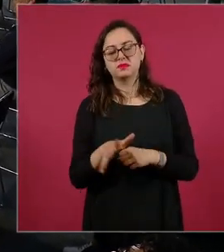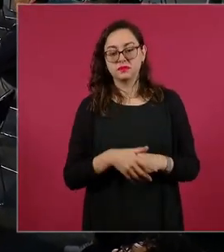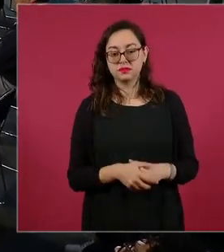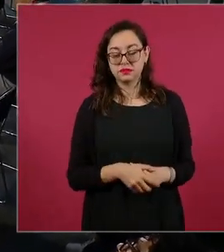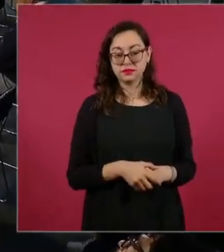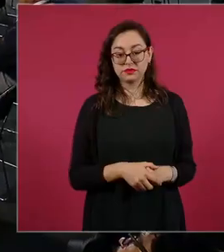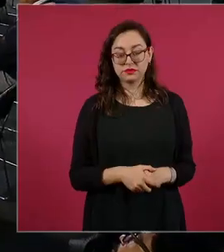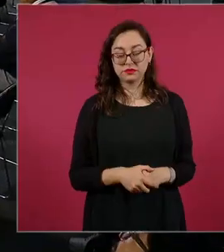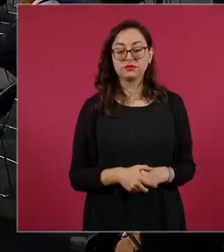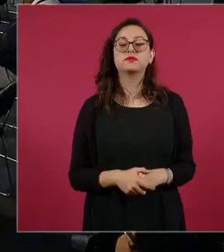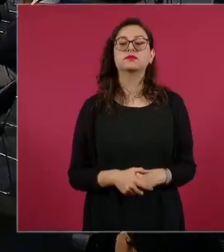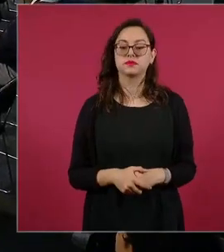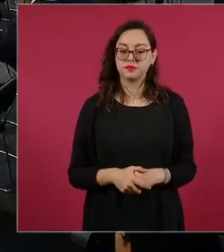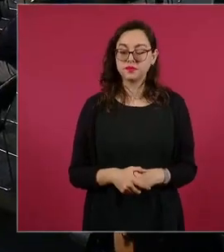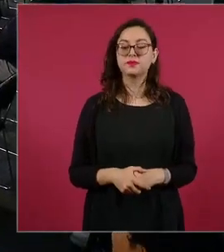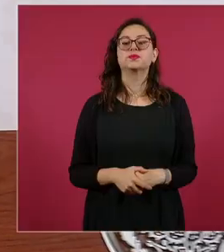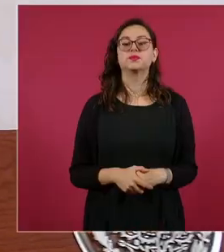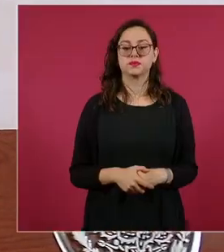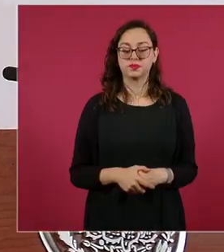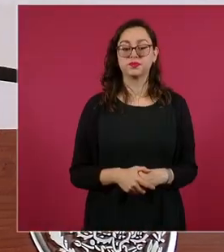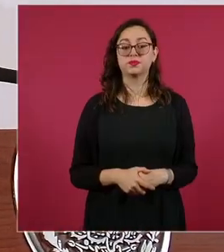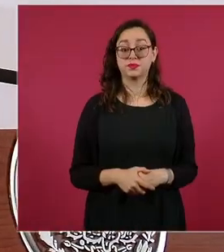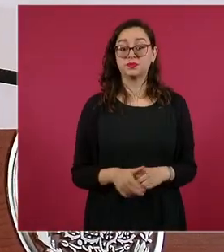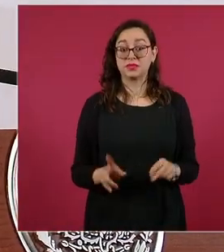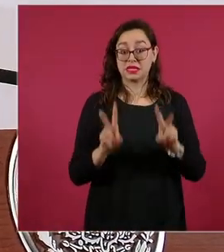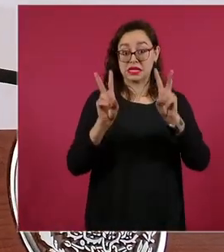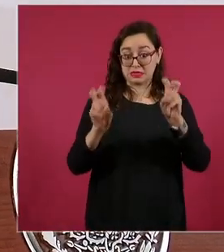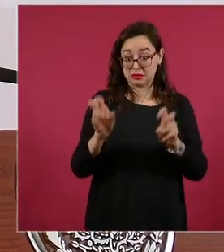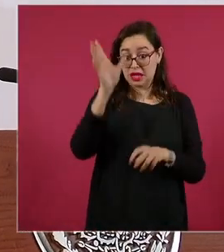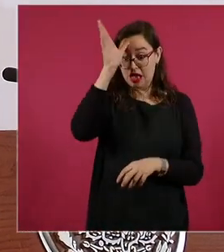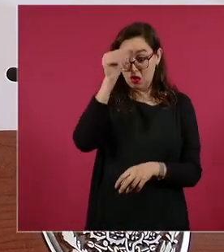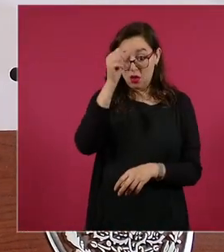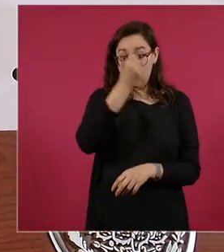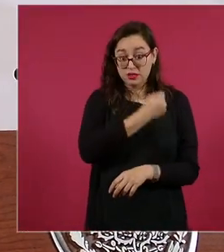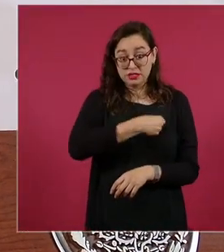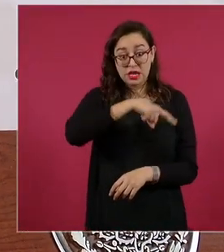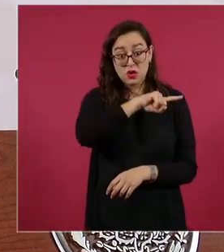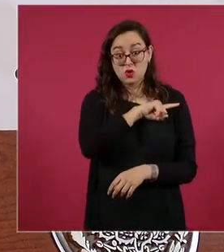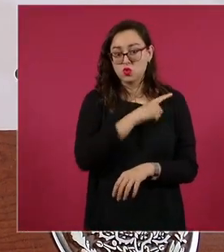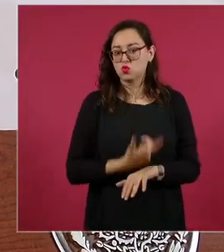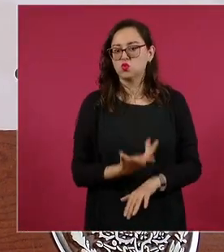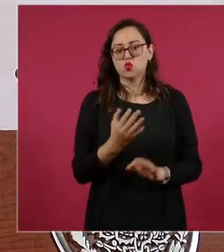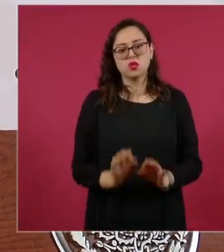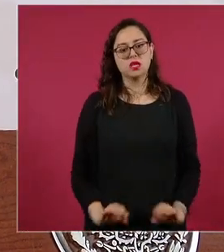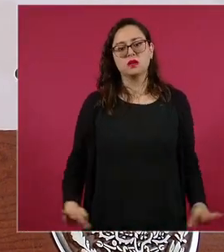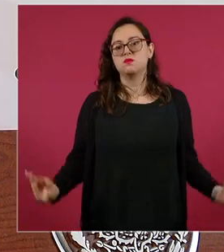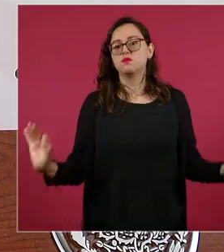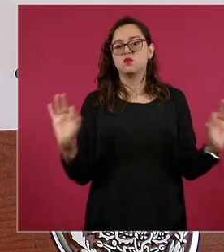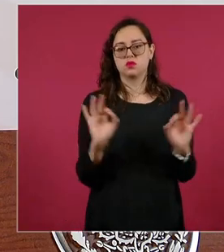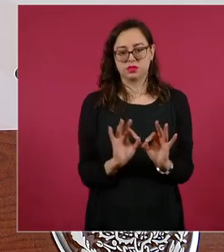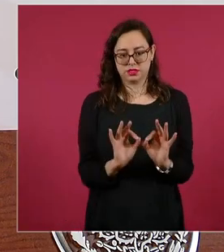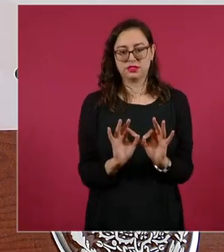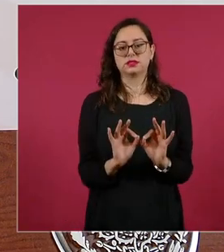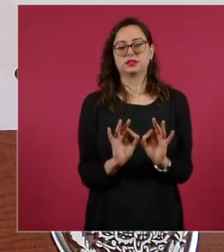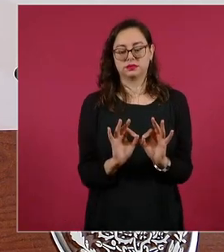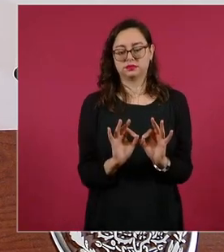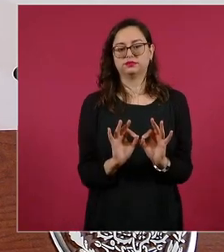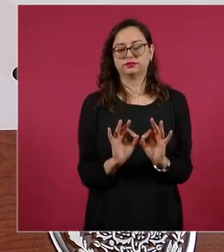ah sí lo del convenio de salud eso es muy importante se está avanzando